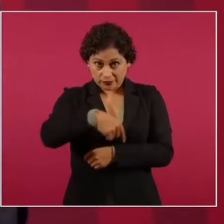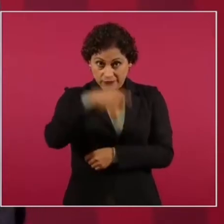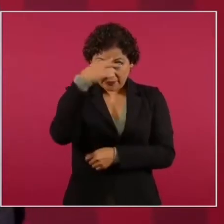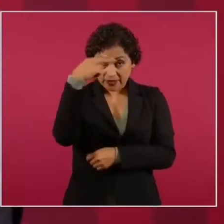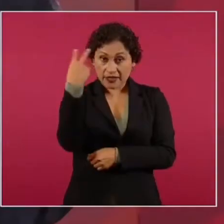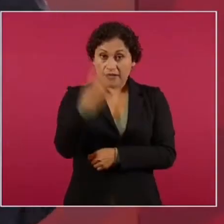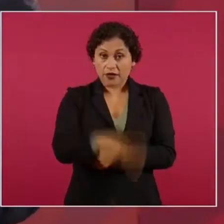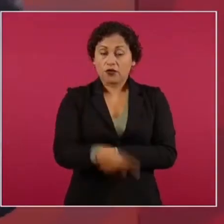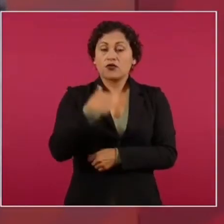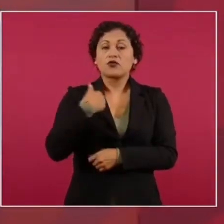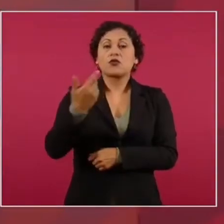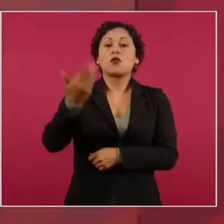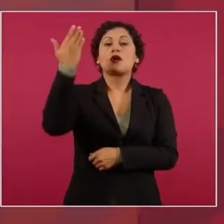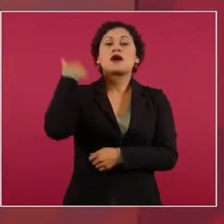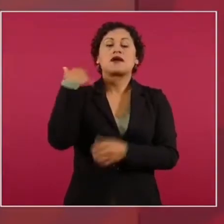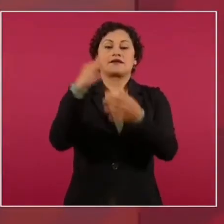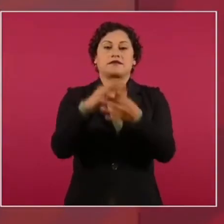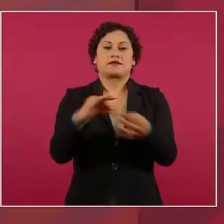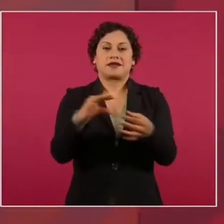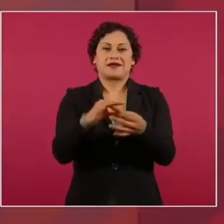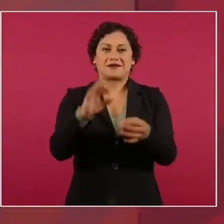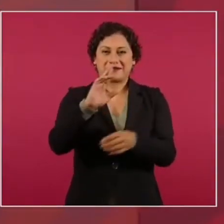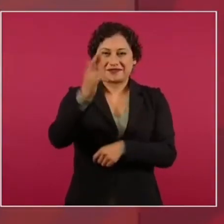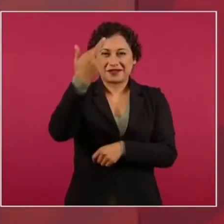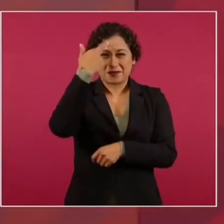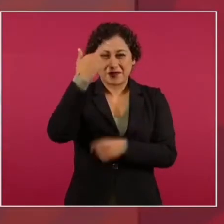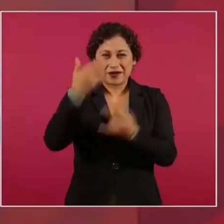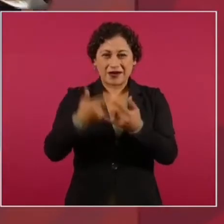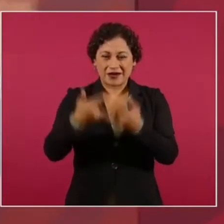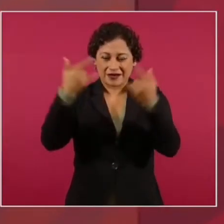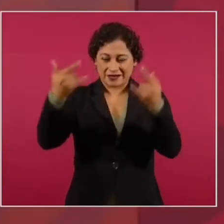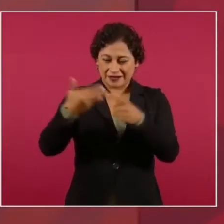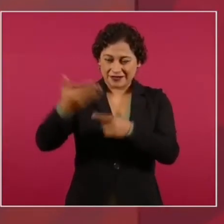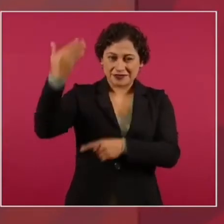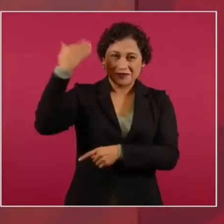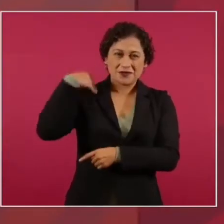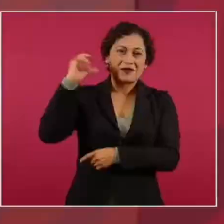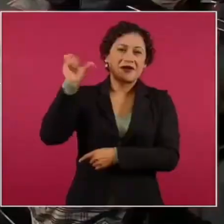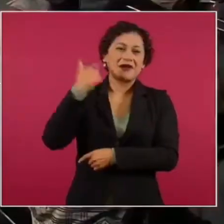yo les hablaba del gabinete de Juárez, de cómo se peleaban.